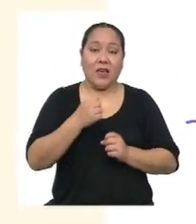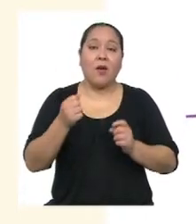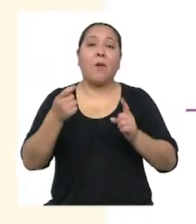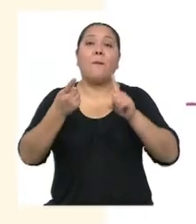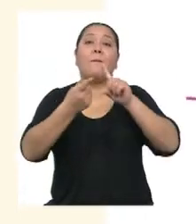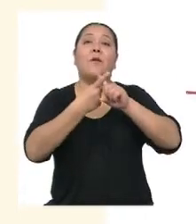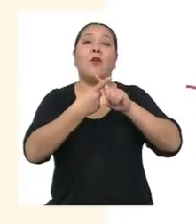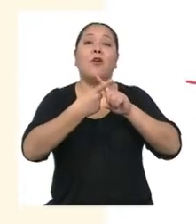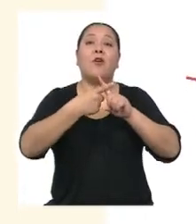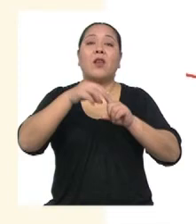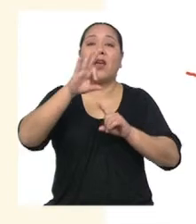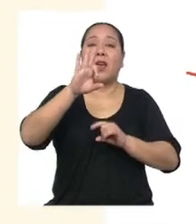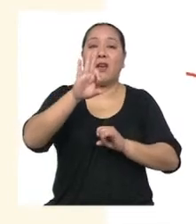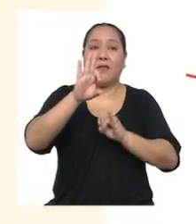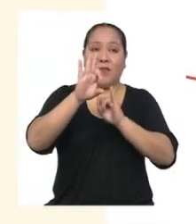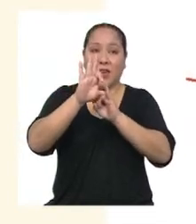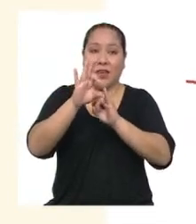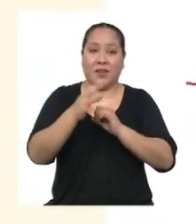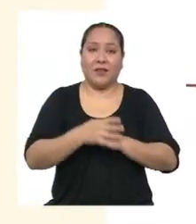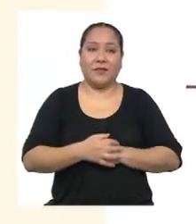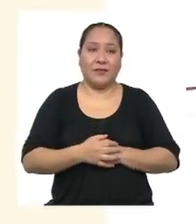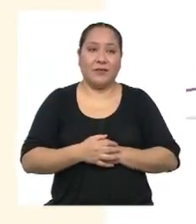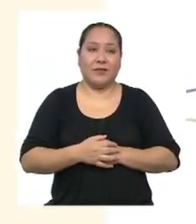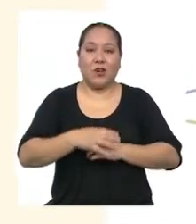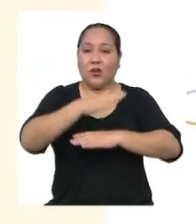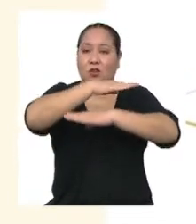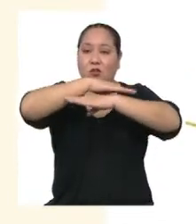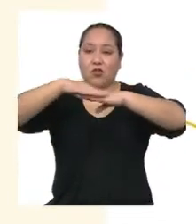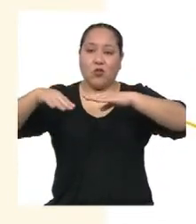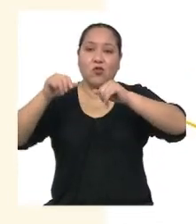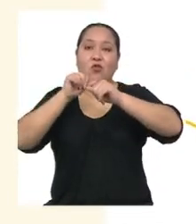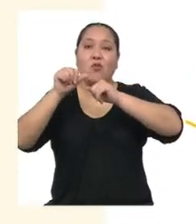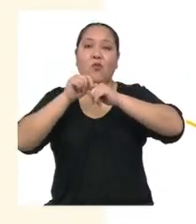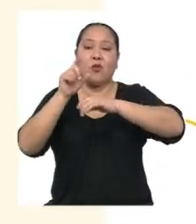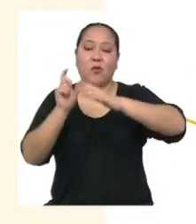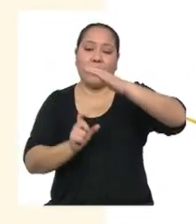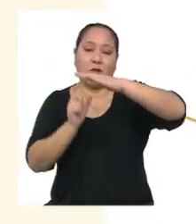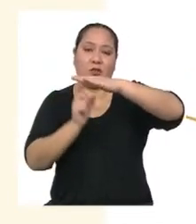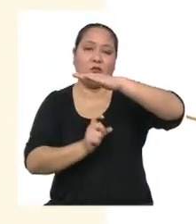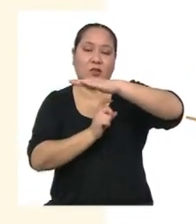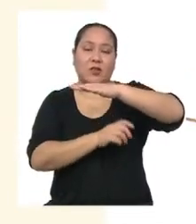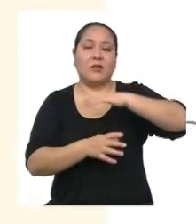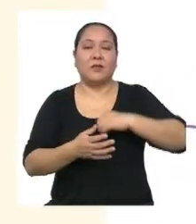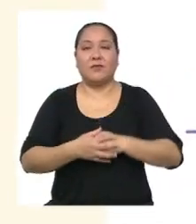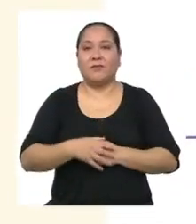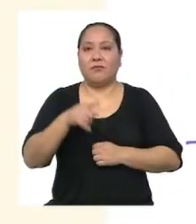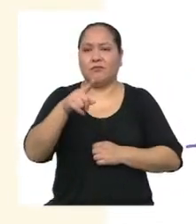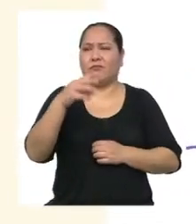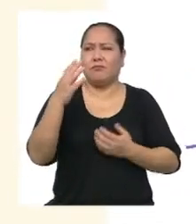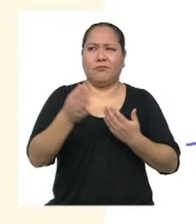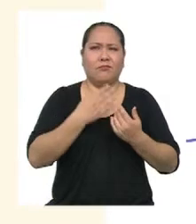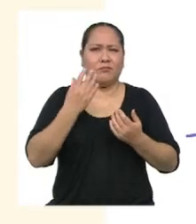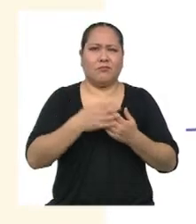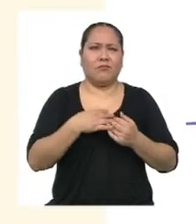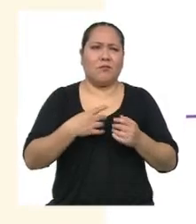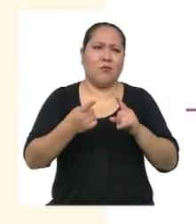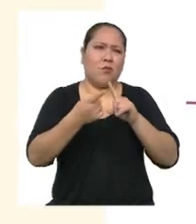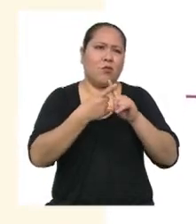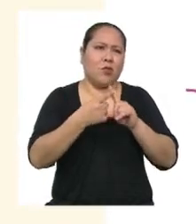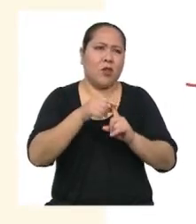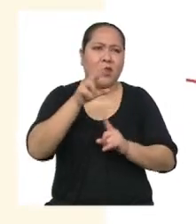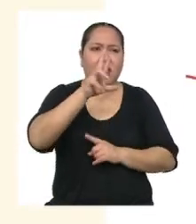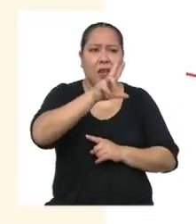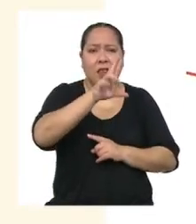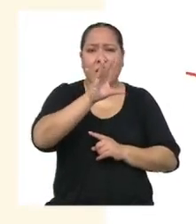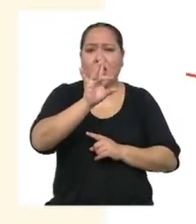absoluta, entre el número total de encuestados. Claro, es más rápido multiplicar